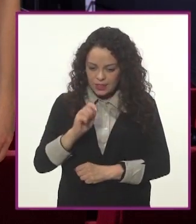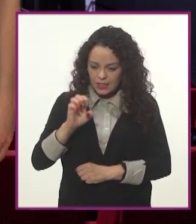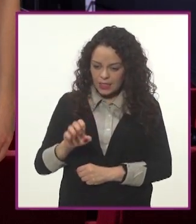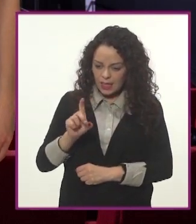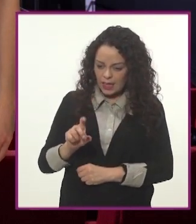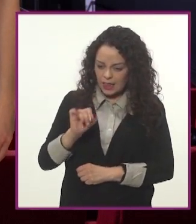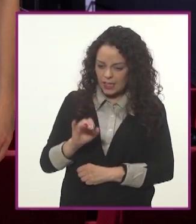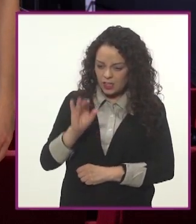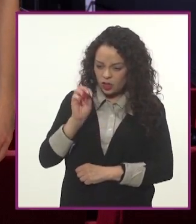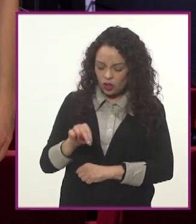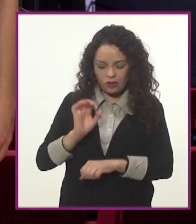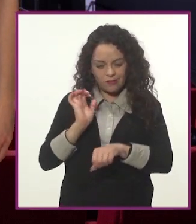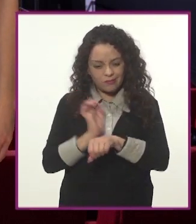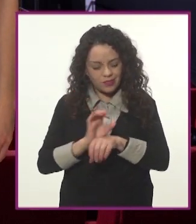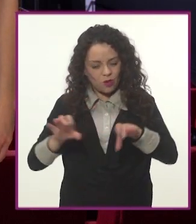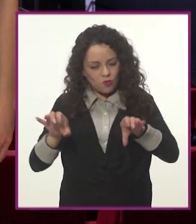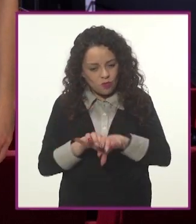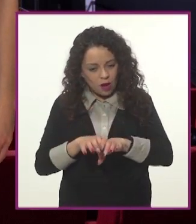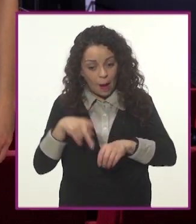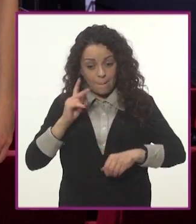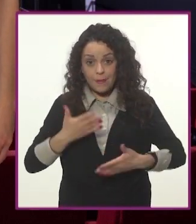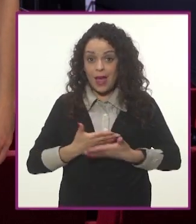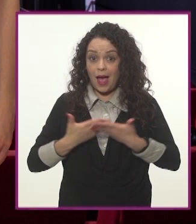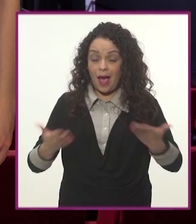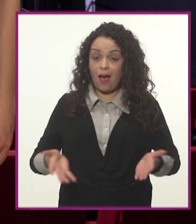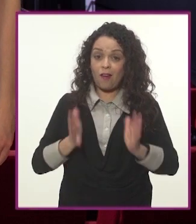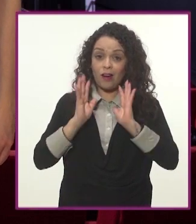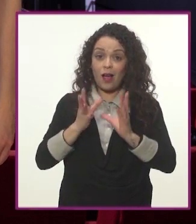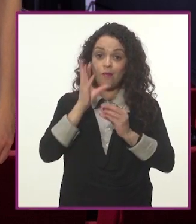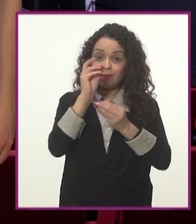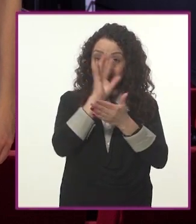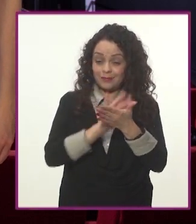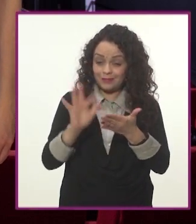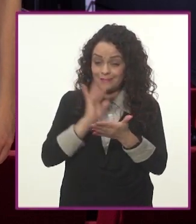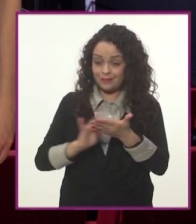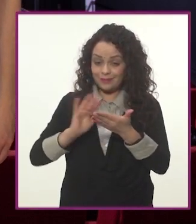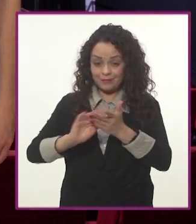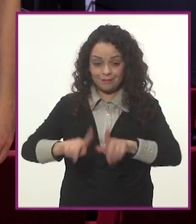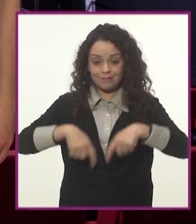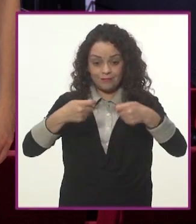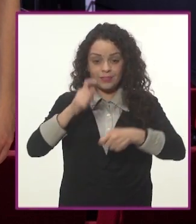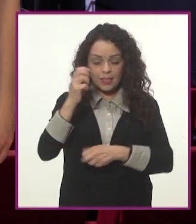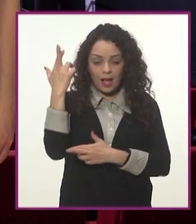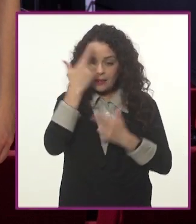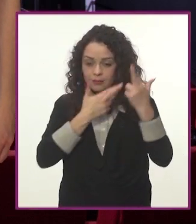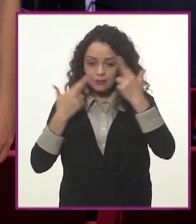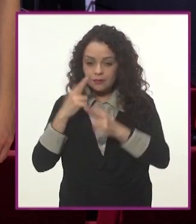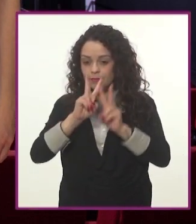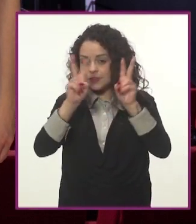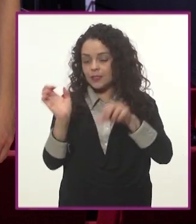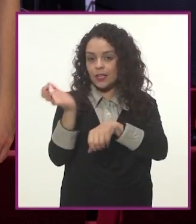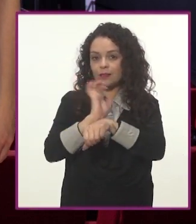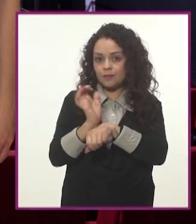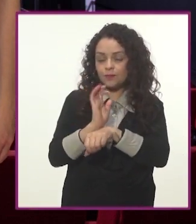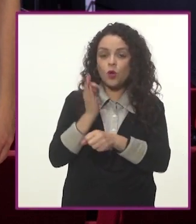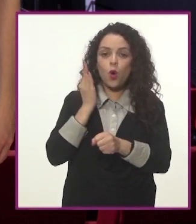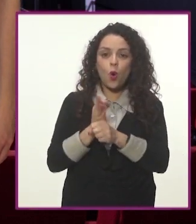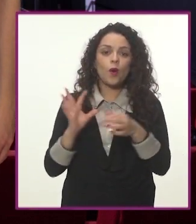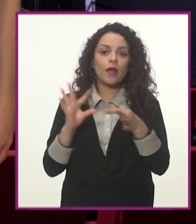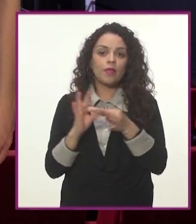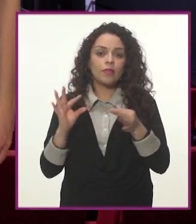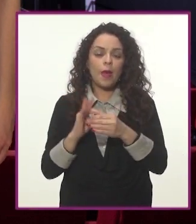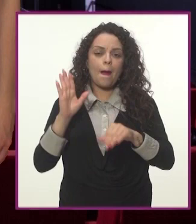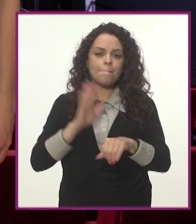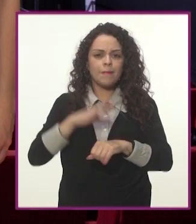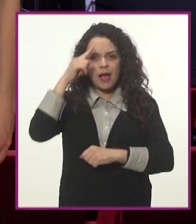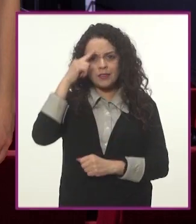cine. Pero como ya nos pusimos muy teóricos en nuestro programa dedicado al análisis cinematográfico, aquí vamos a hablar de manera más